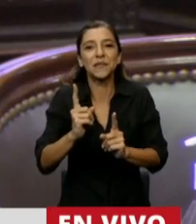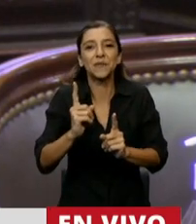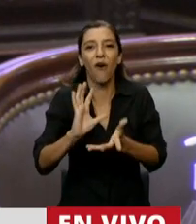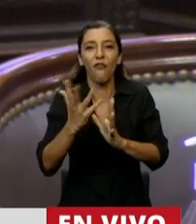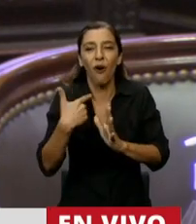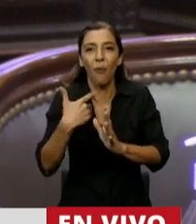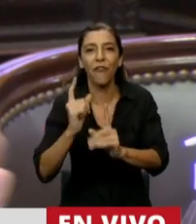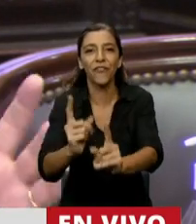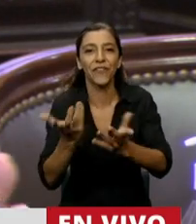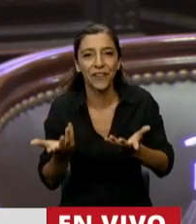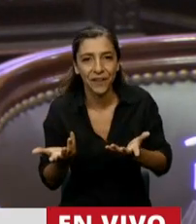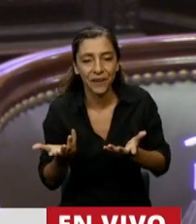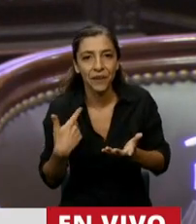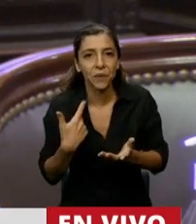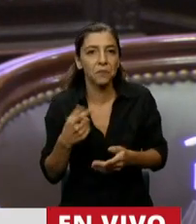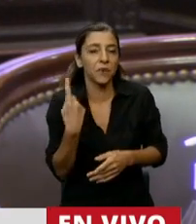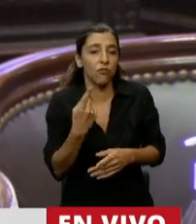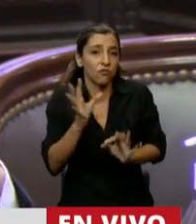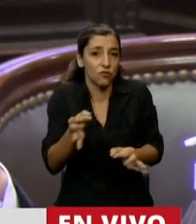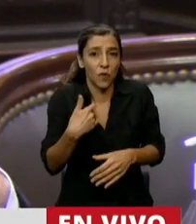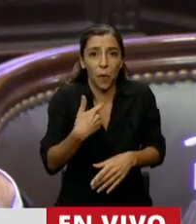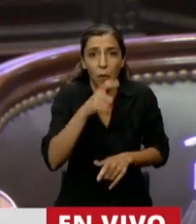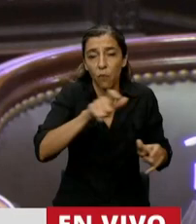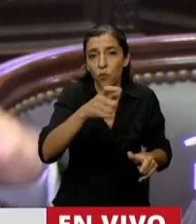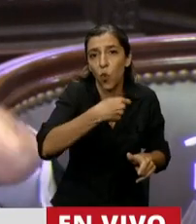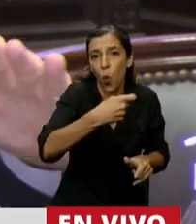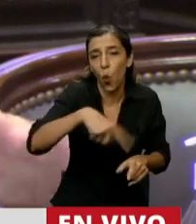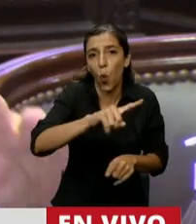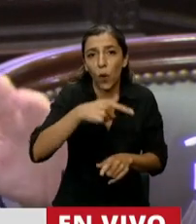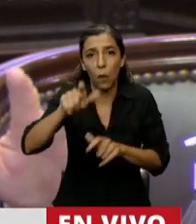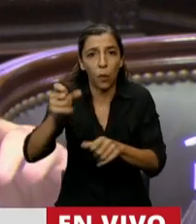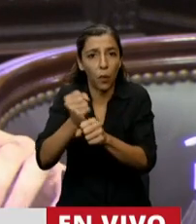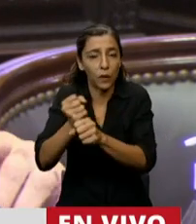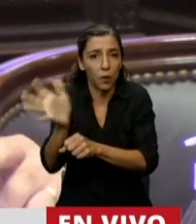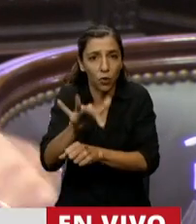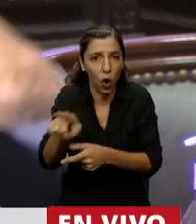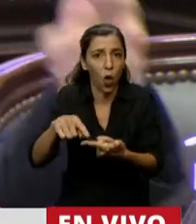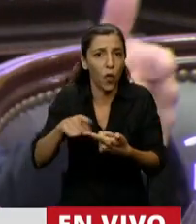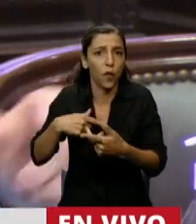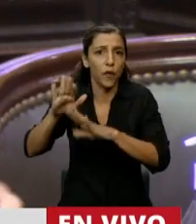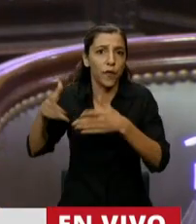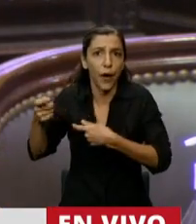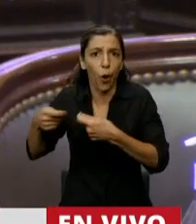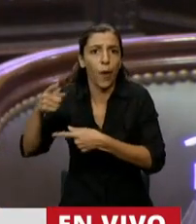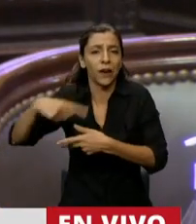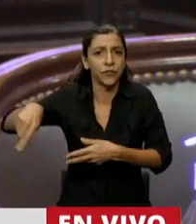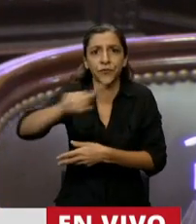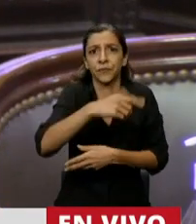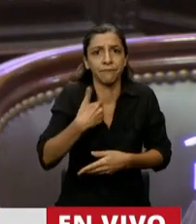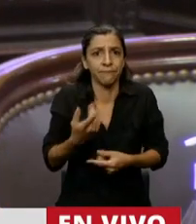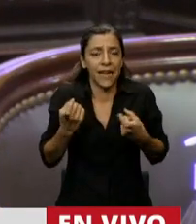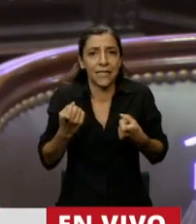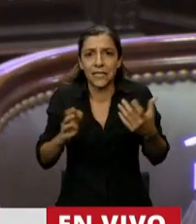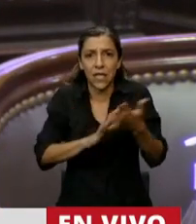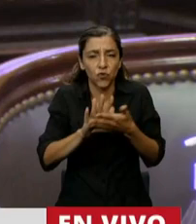de los trabajadores y de aquellos que ejercen el comercio y que lo tienen que hacer levantando su estándar de calidad para poder hacerlo y competir en